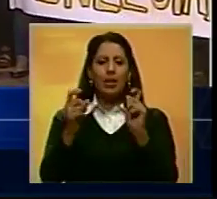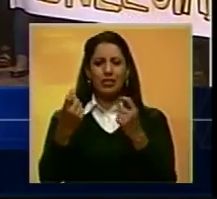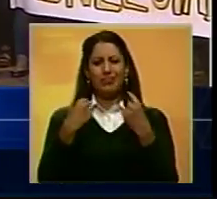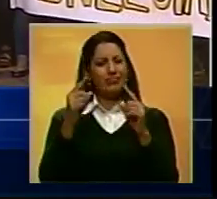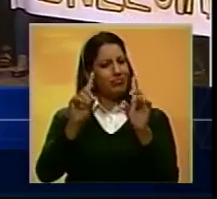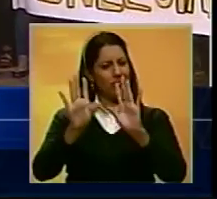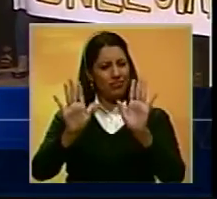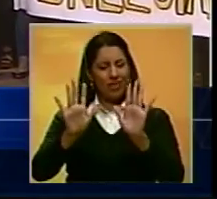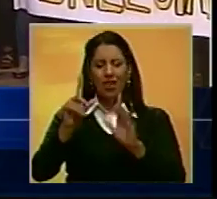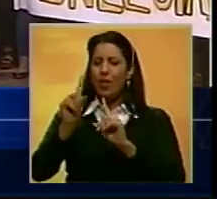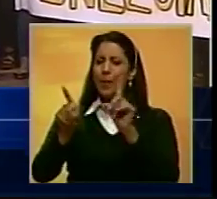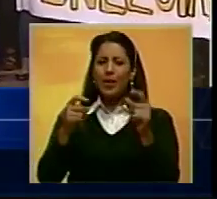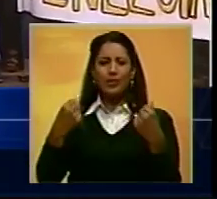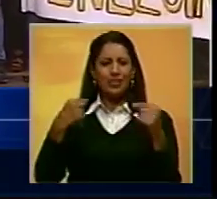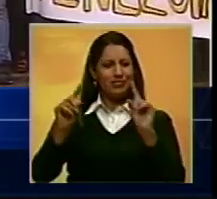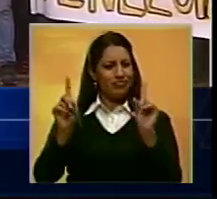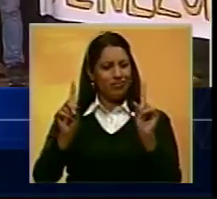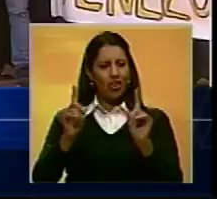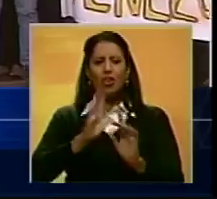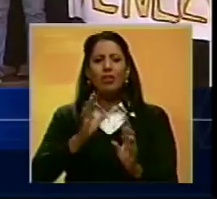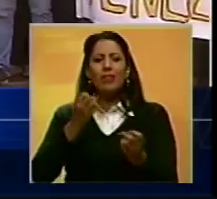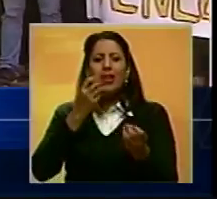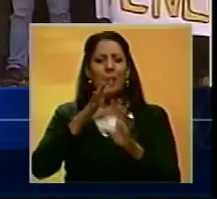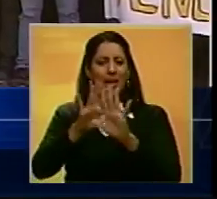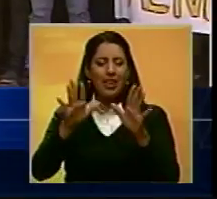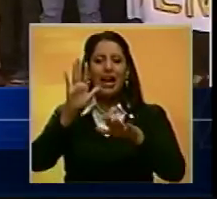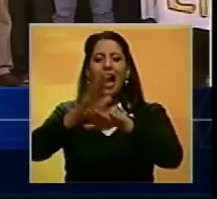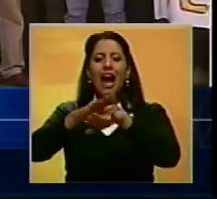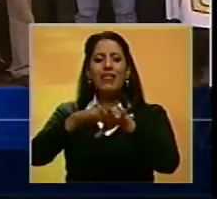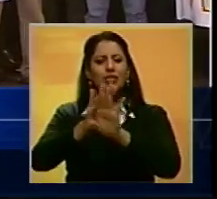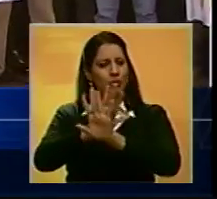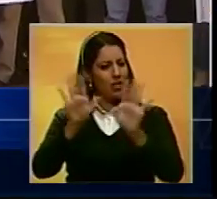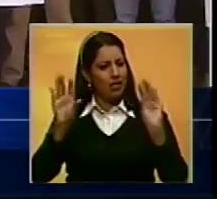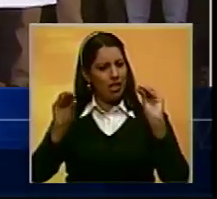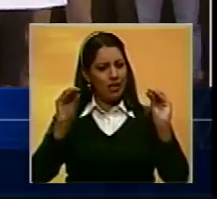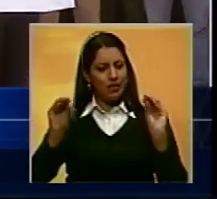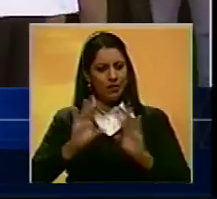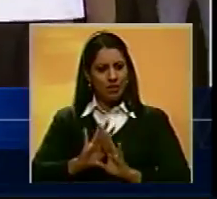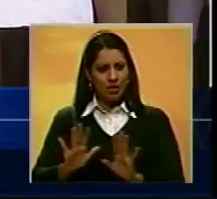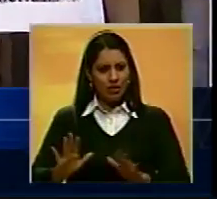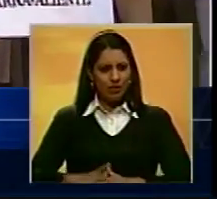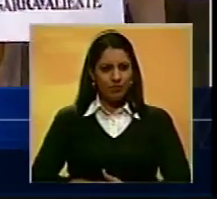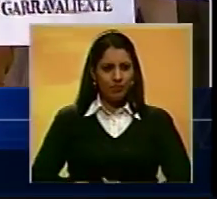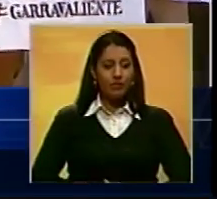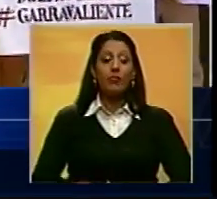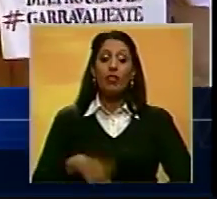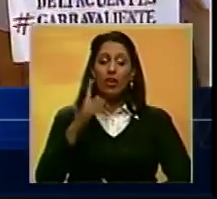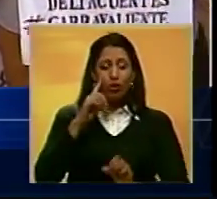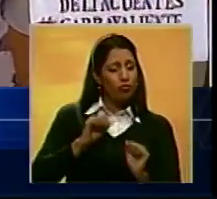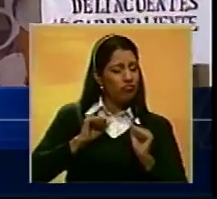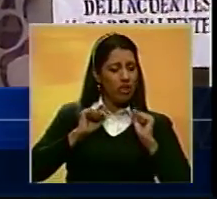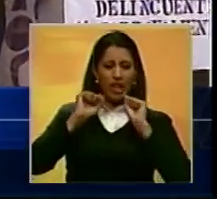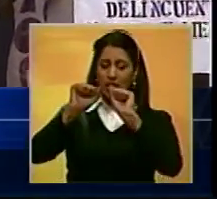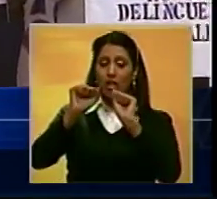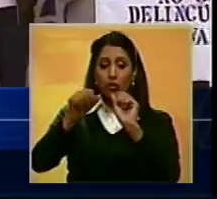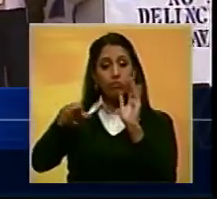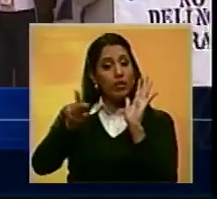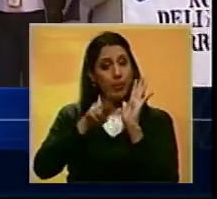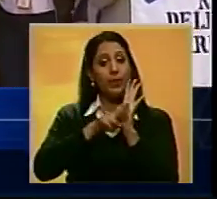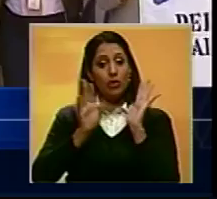No voy a tomar preguntas. Solamente quería hacer esta declaración de rechazo,